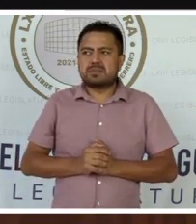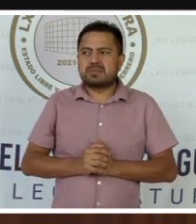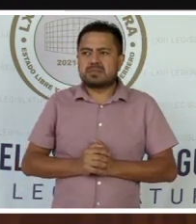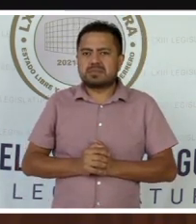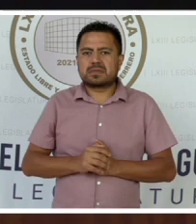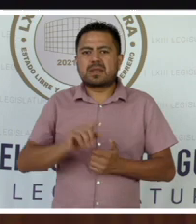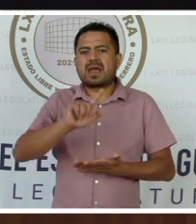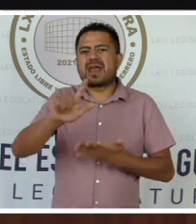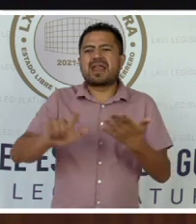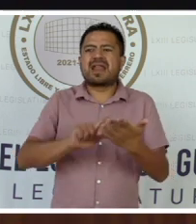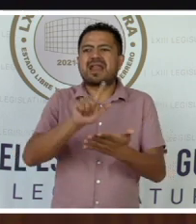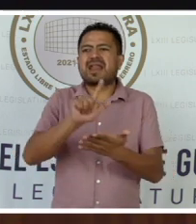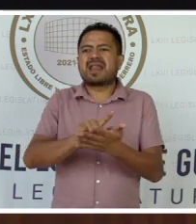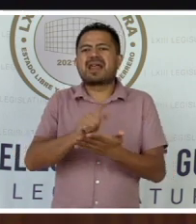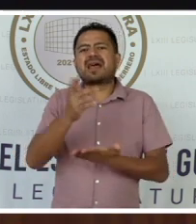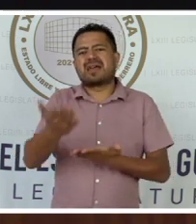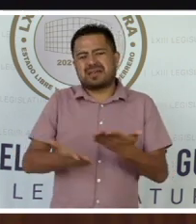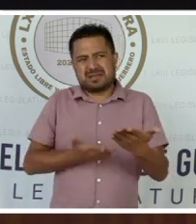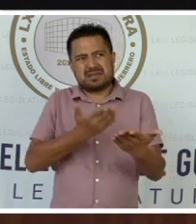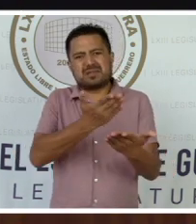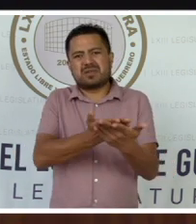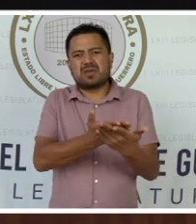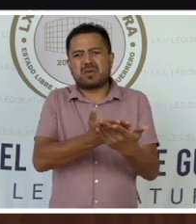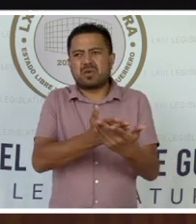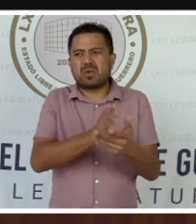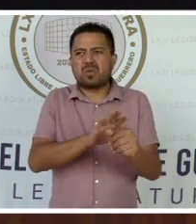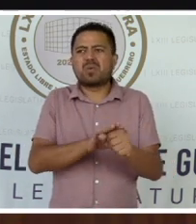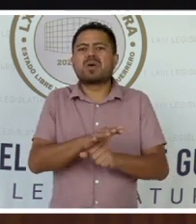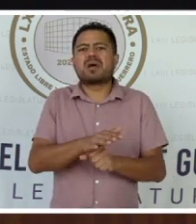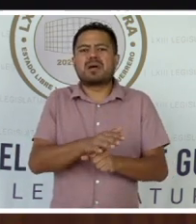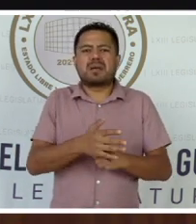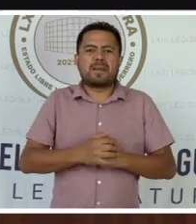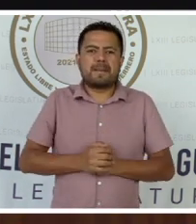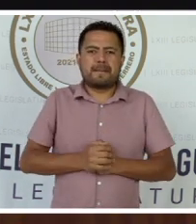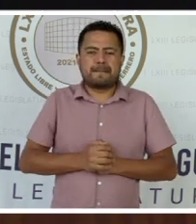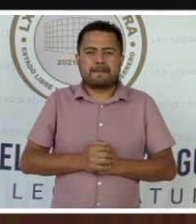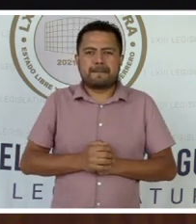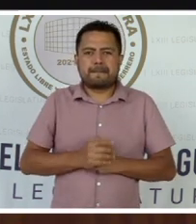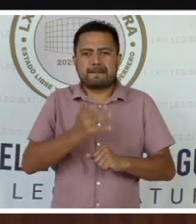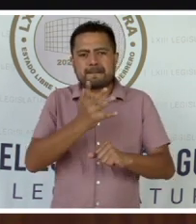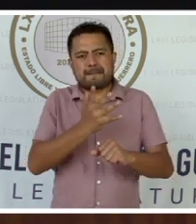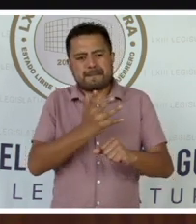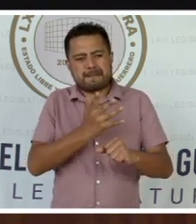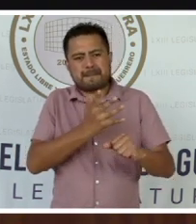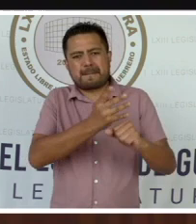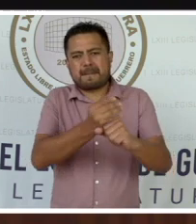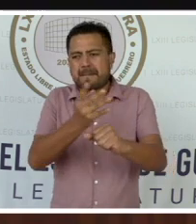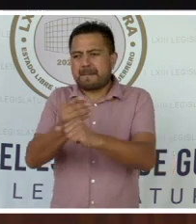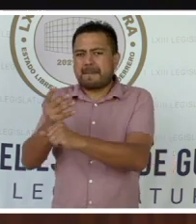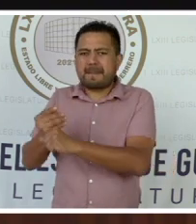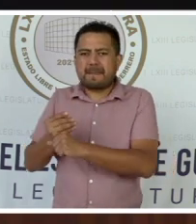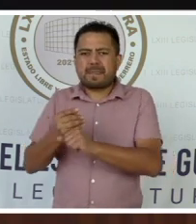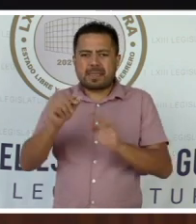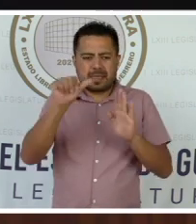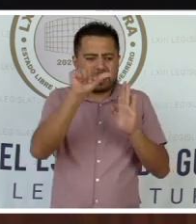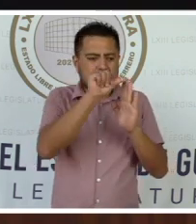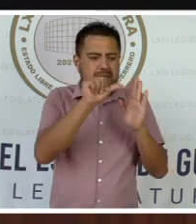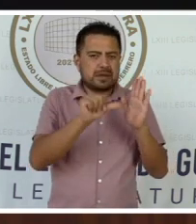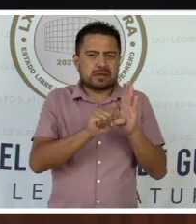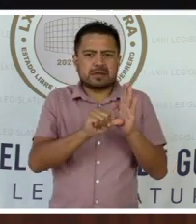la iniciativa con proyecto de decreto por el que se adicionan los artículos